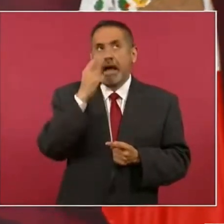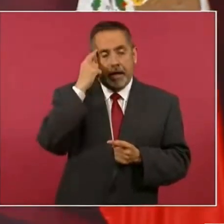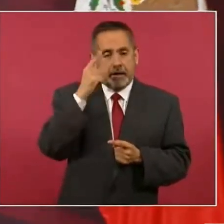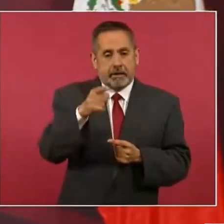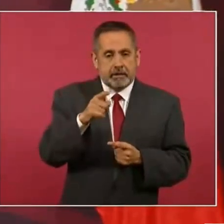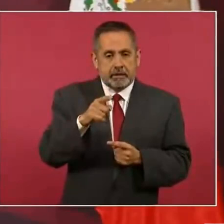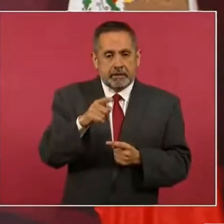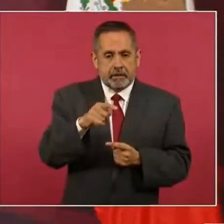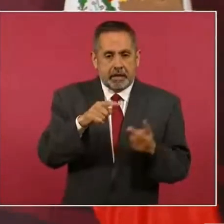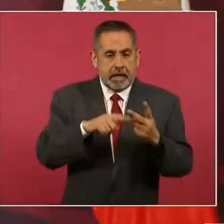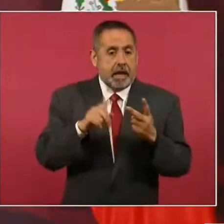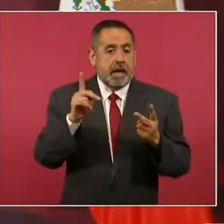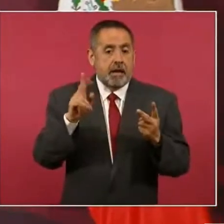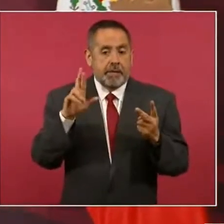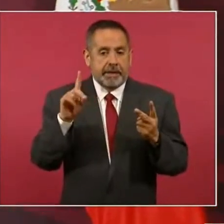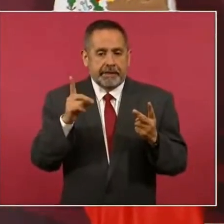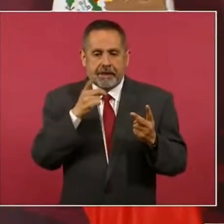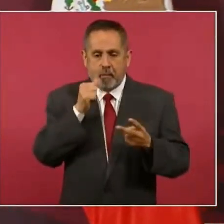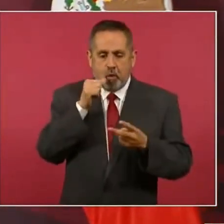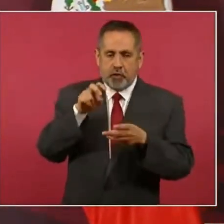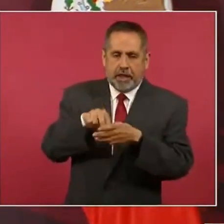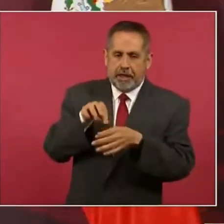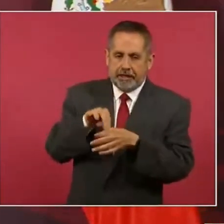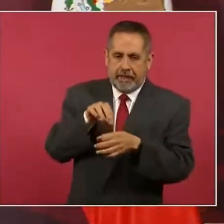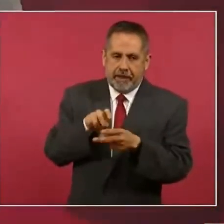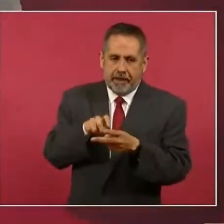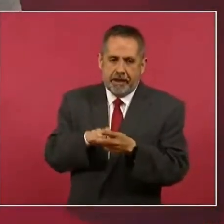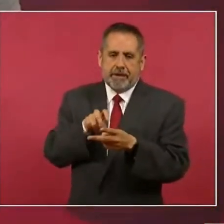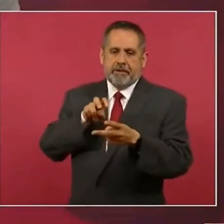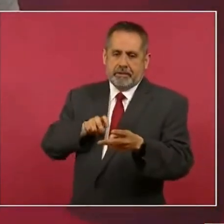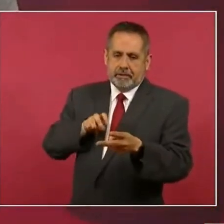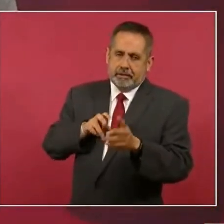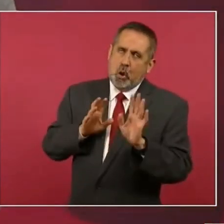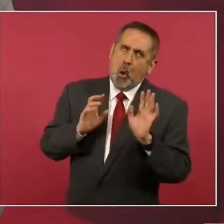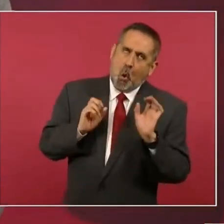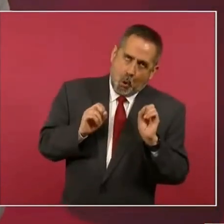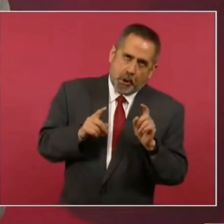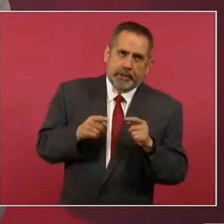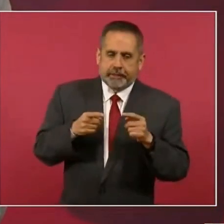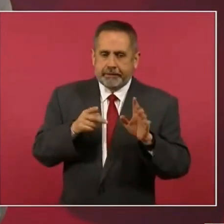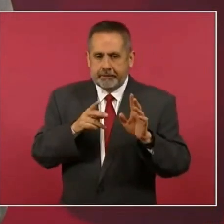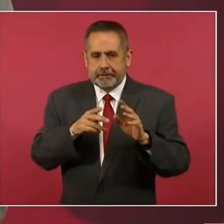Y no vota el PRD, ¿no? Porque es consecuente.